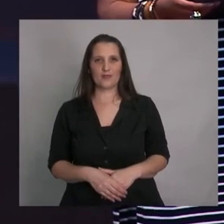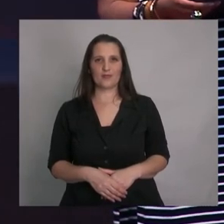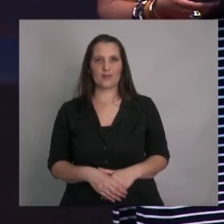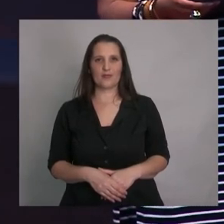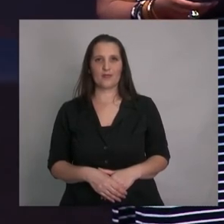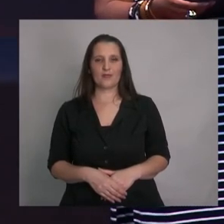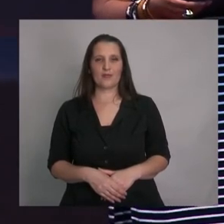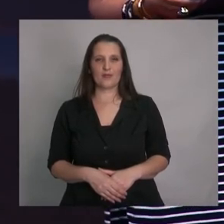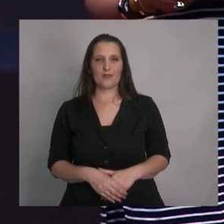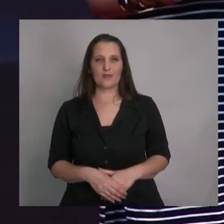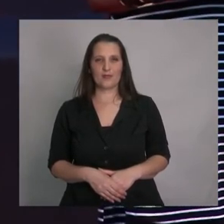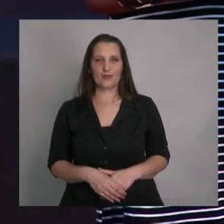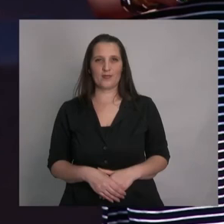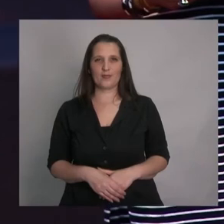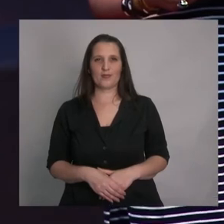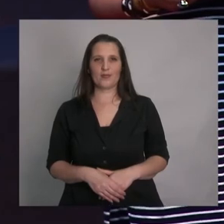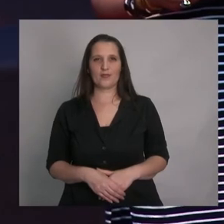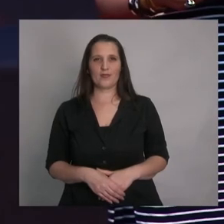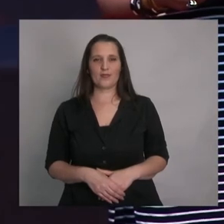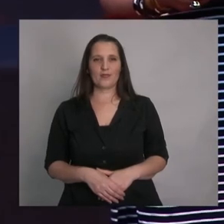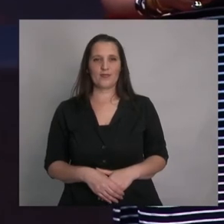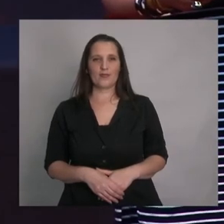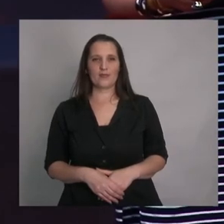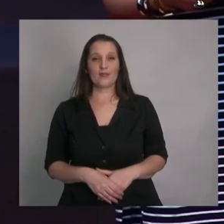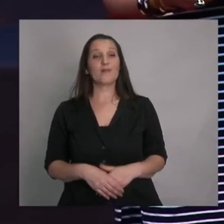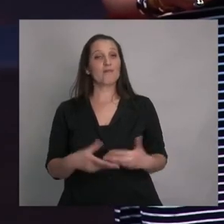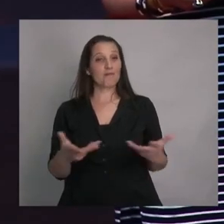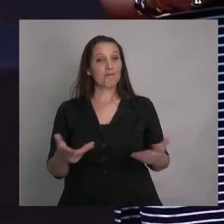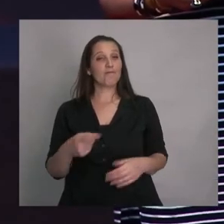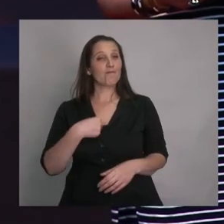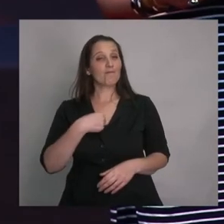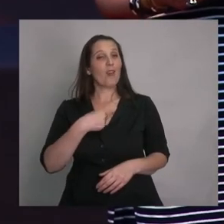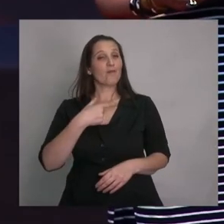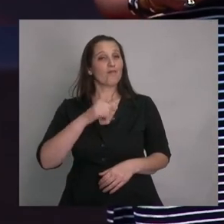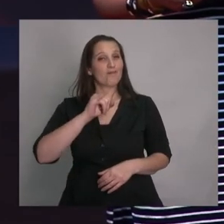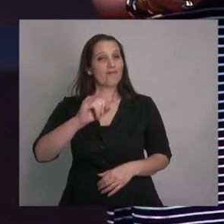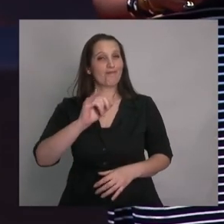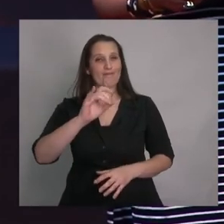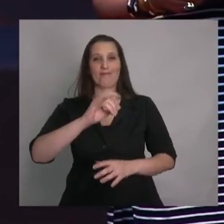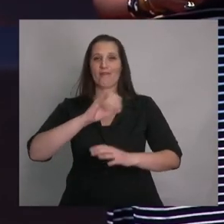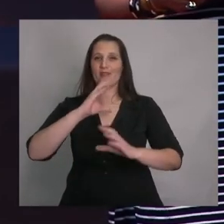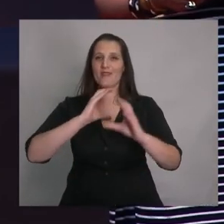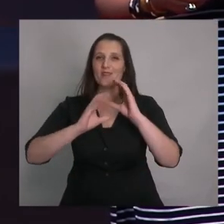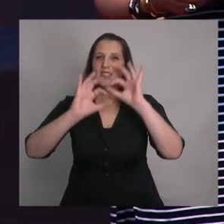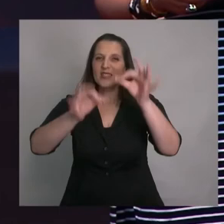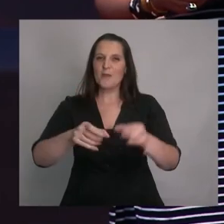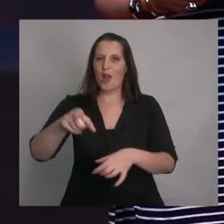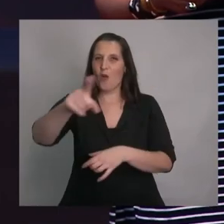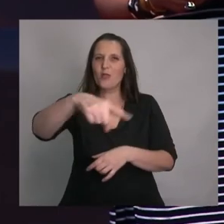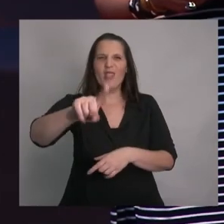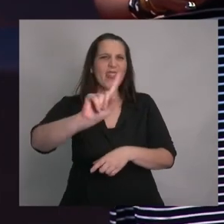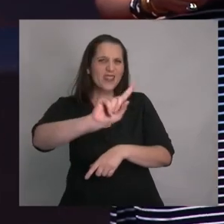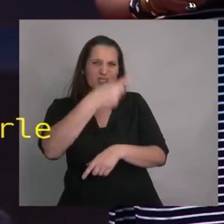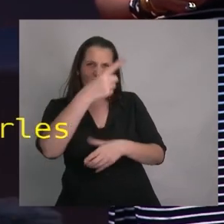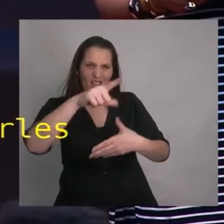sol i want you to know that one el balón wind of faith alone in these